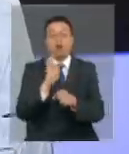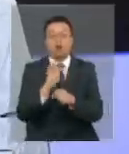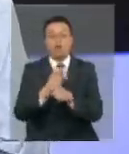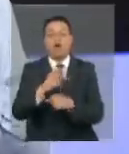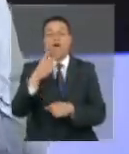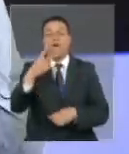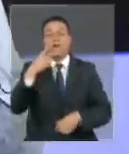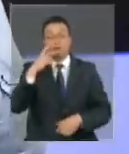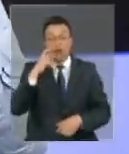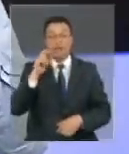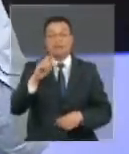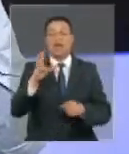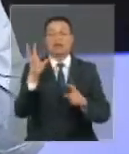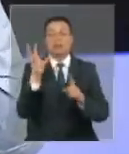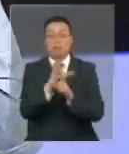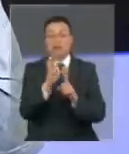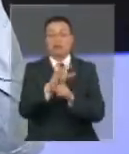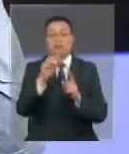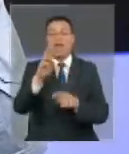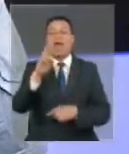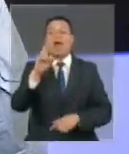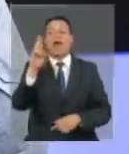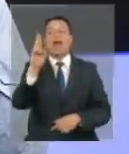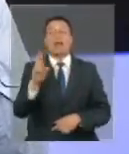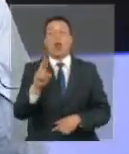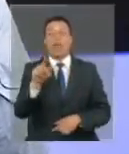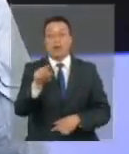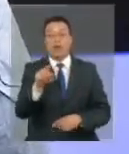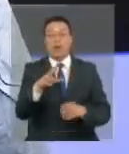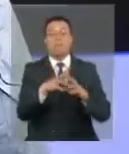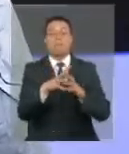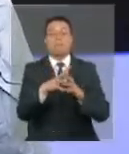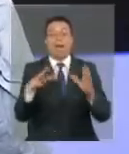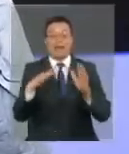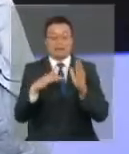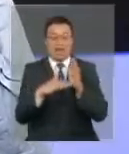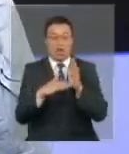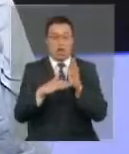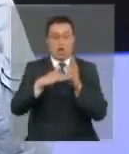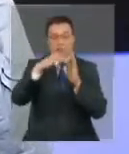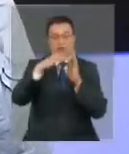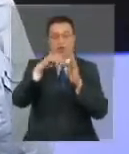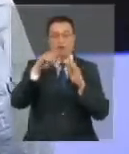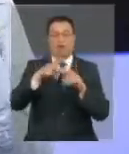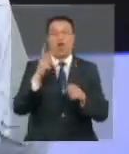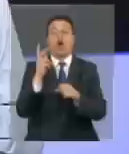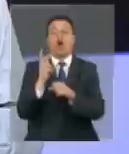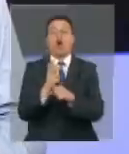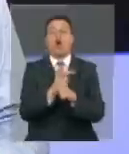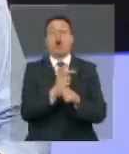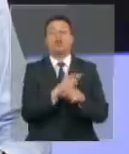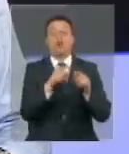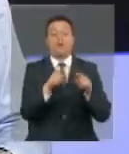intimidación en el Gran Santiago. Miren dónde está Recoleta. De las comunas que más aumentó significativamente